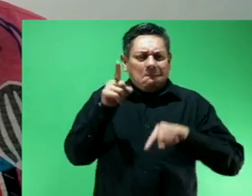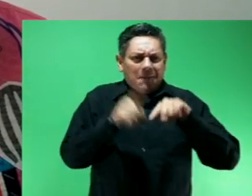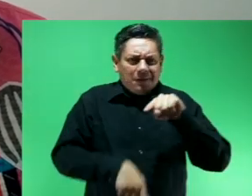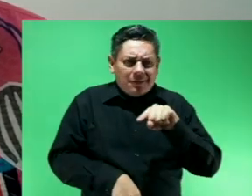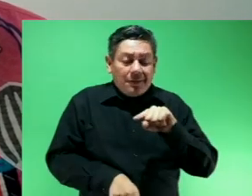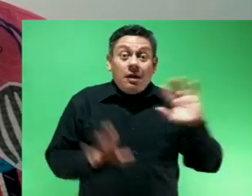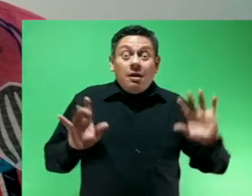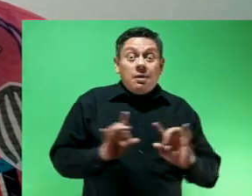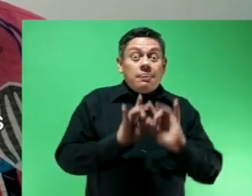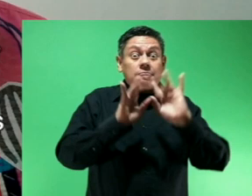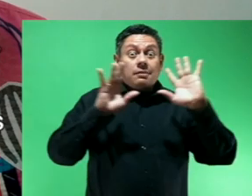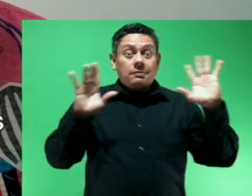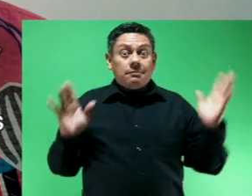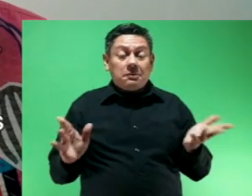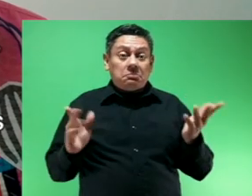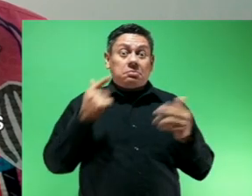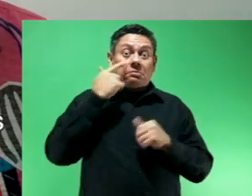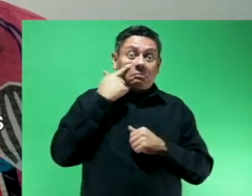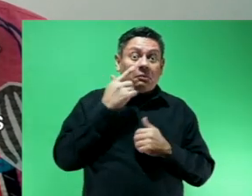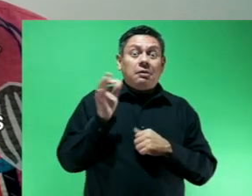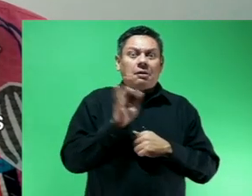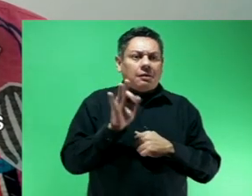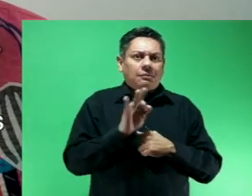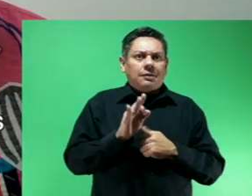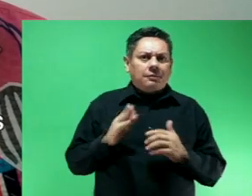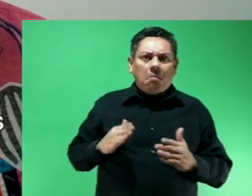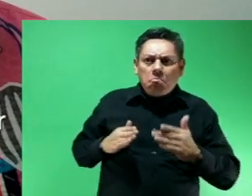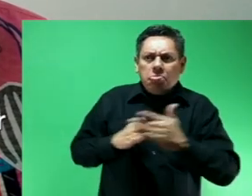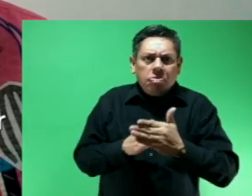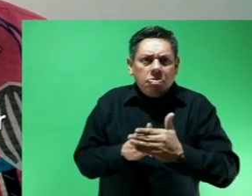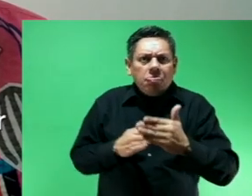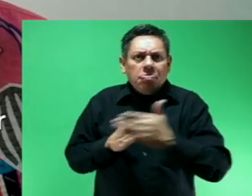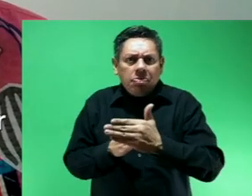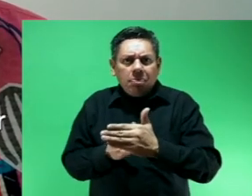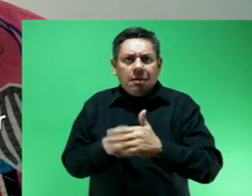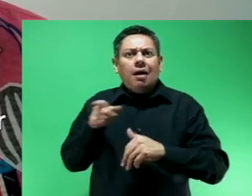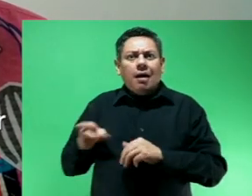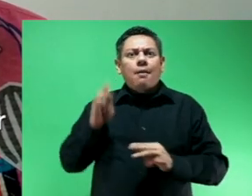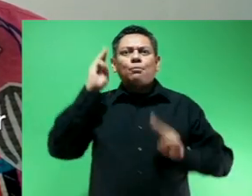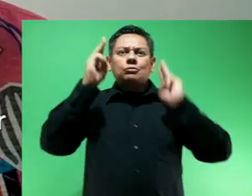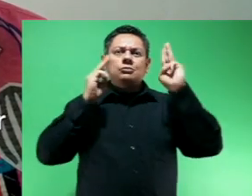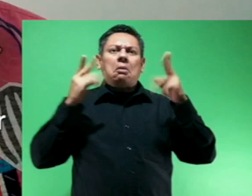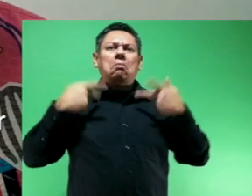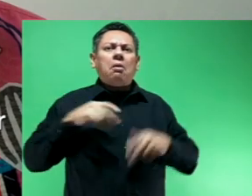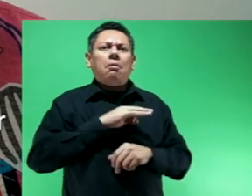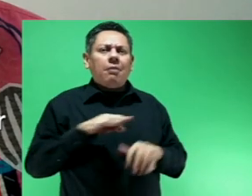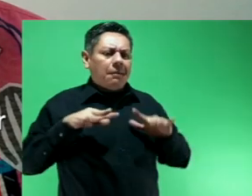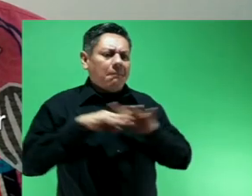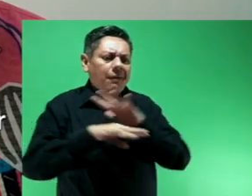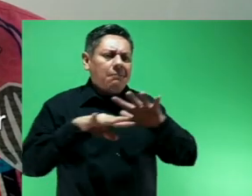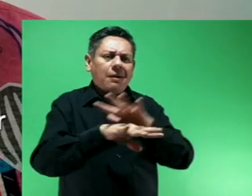y a su vez esos obstáculos si existieran poder brindar los